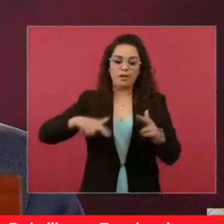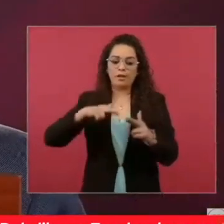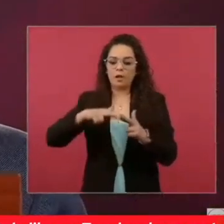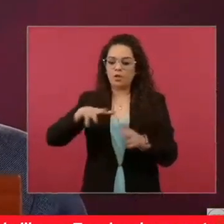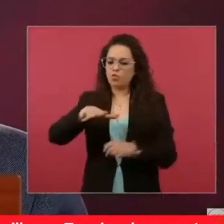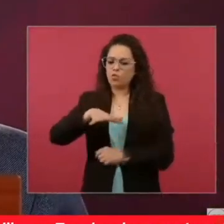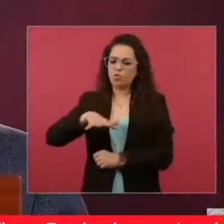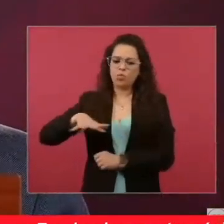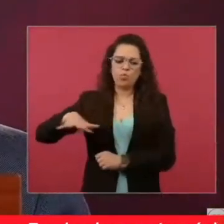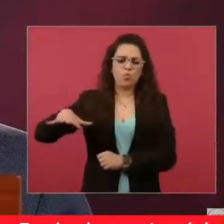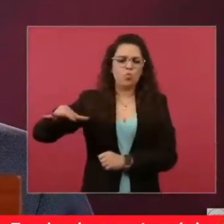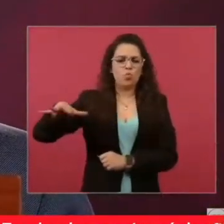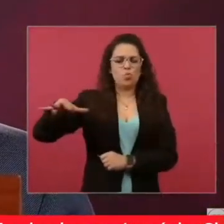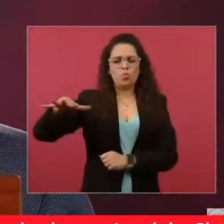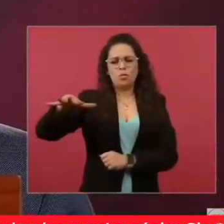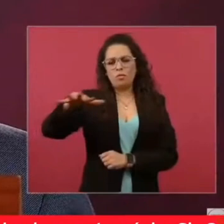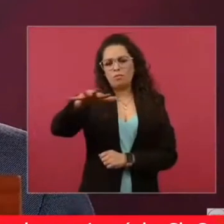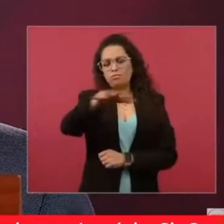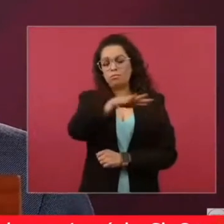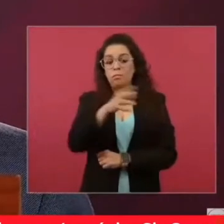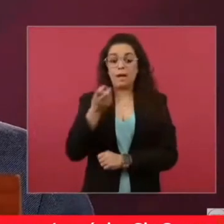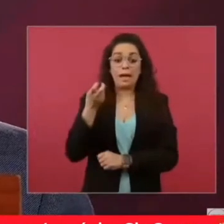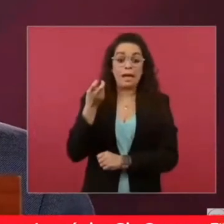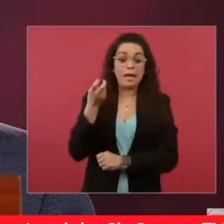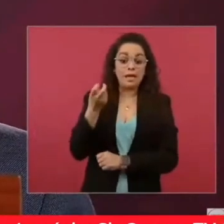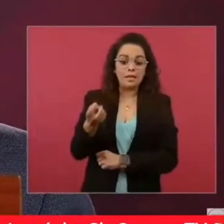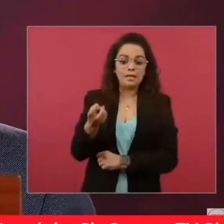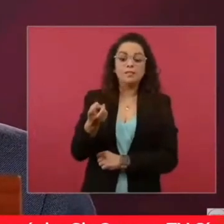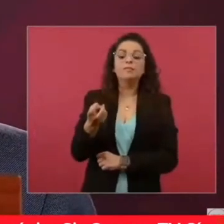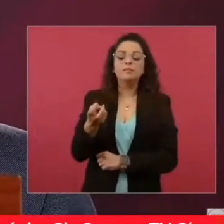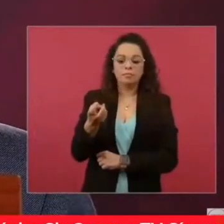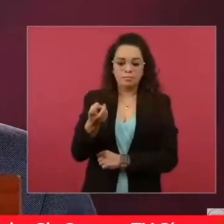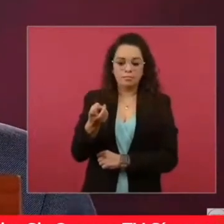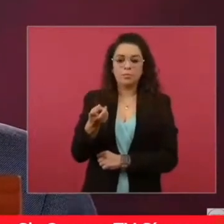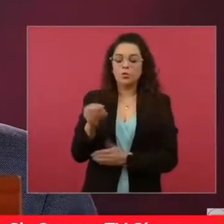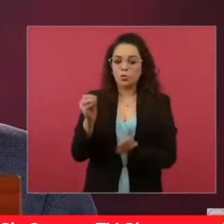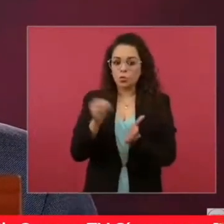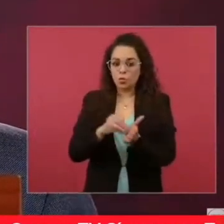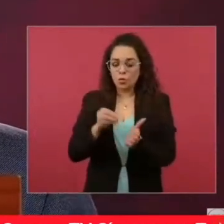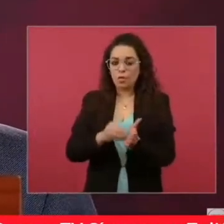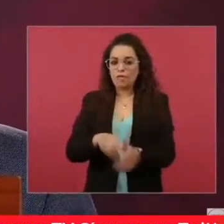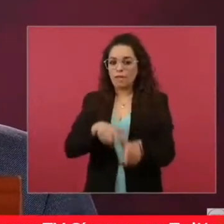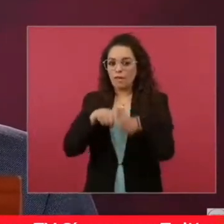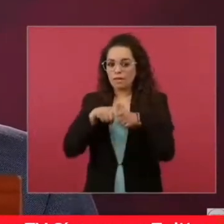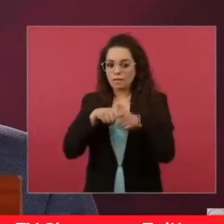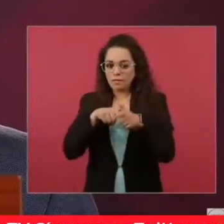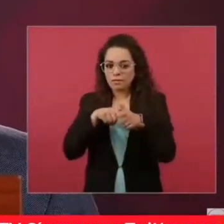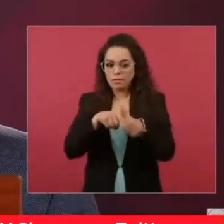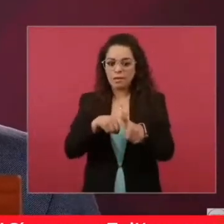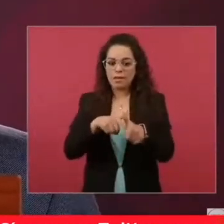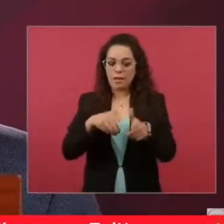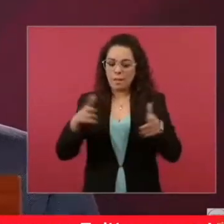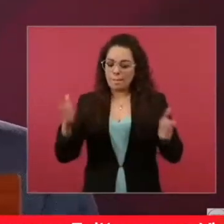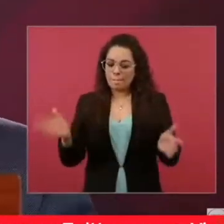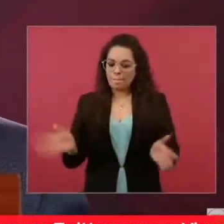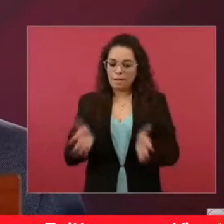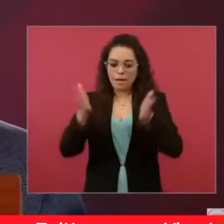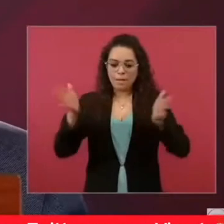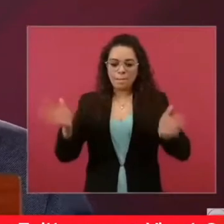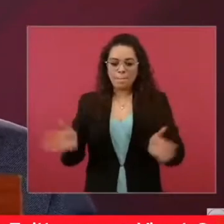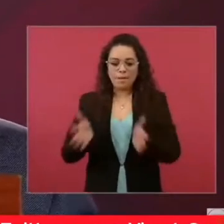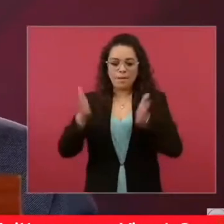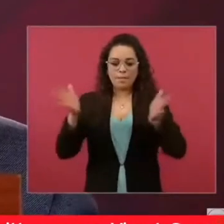en donde floreció y sigue en desarrollo la gran cultura la gran